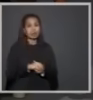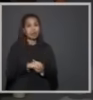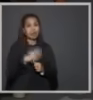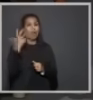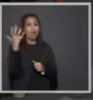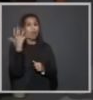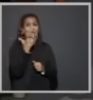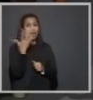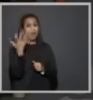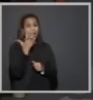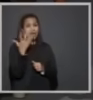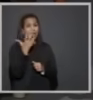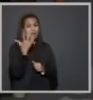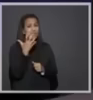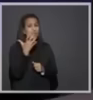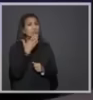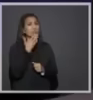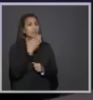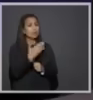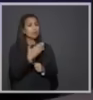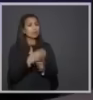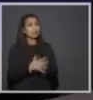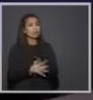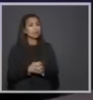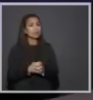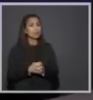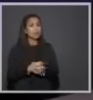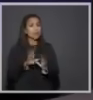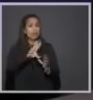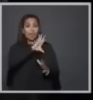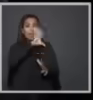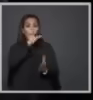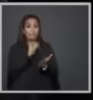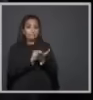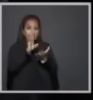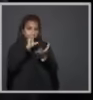Hacerlo efectivo. Matrimonio igualitario.